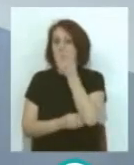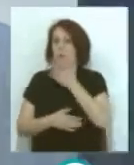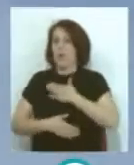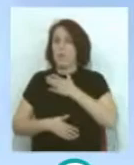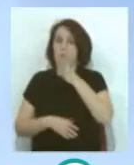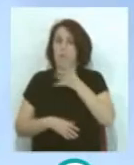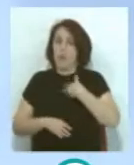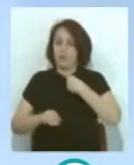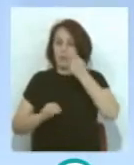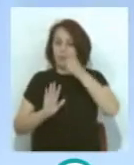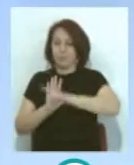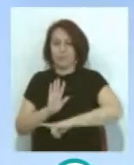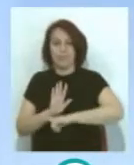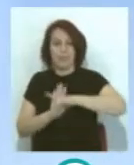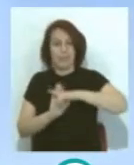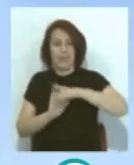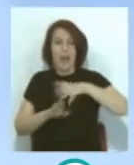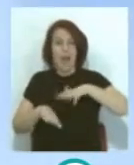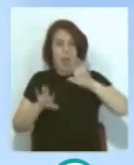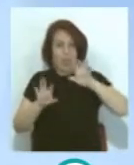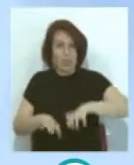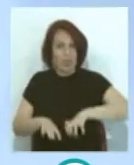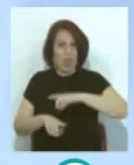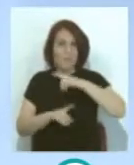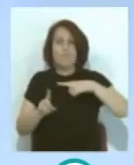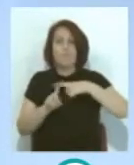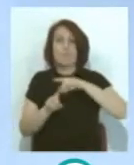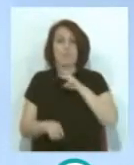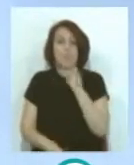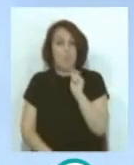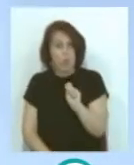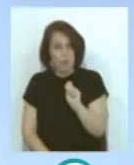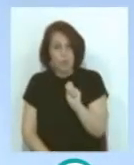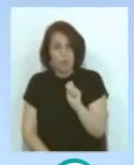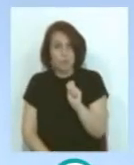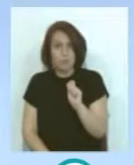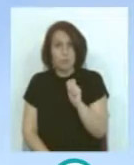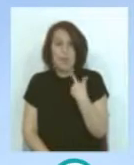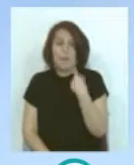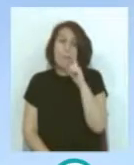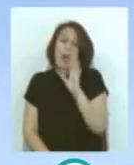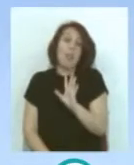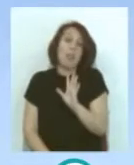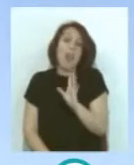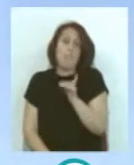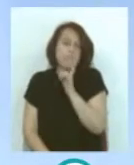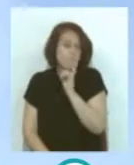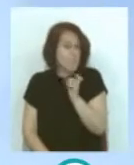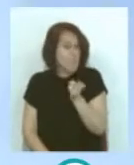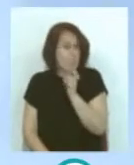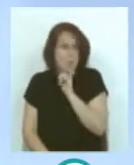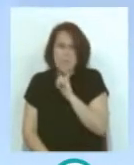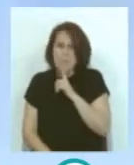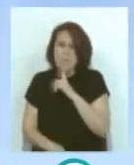tabla clasificatoria el Cádiz sumaba 3 puntos que a priori era muy difícil de conseguir